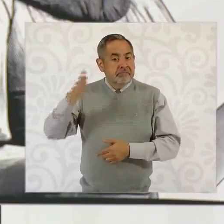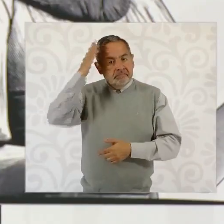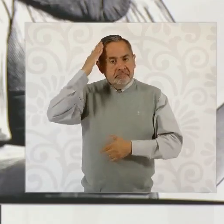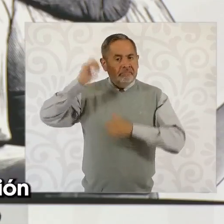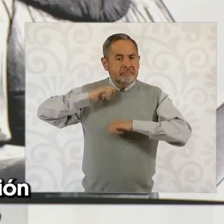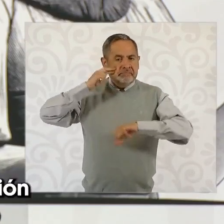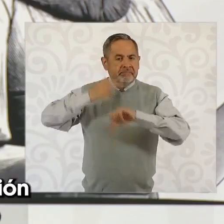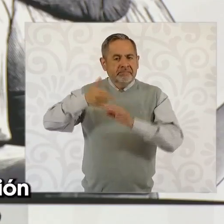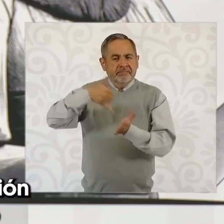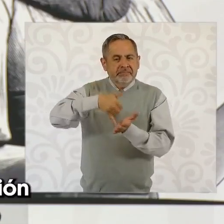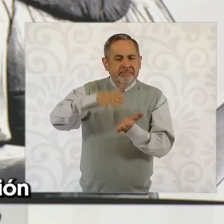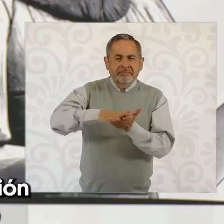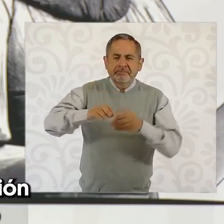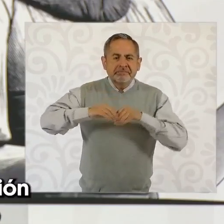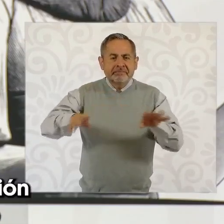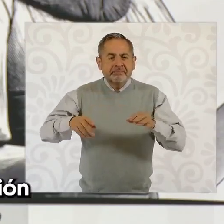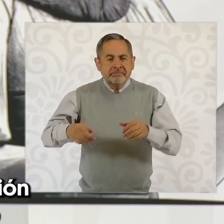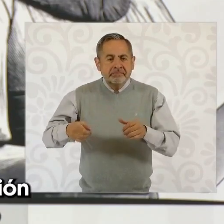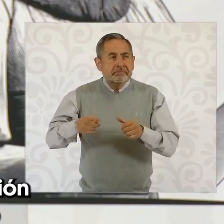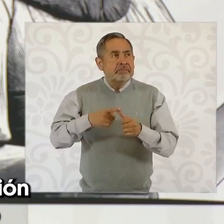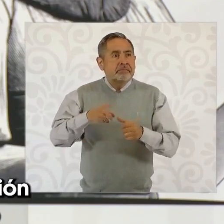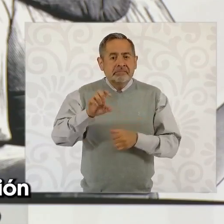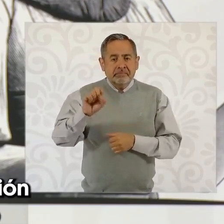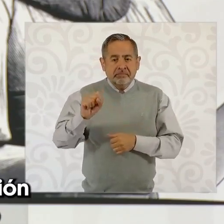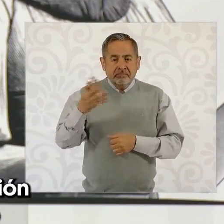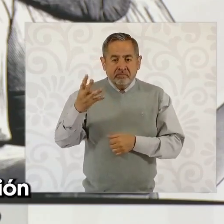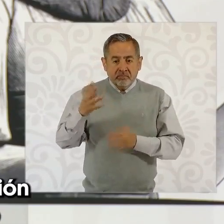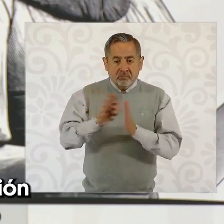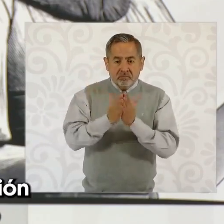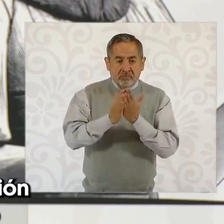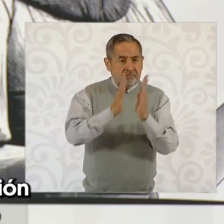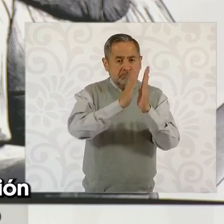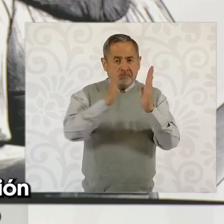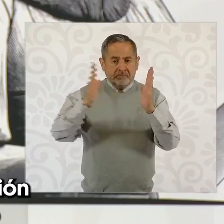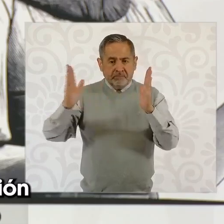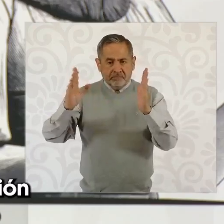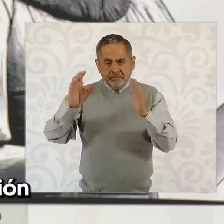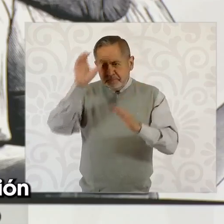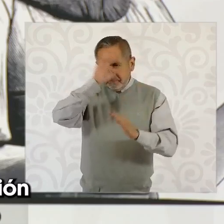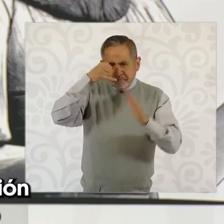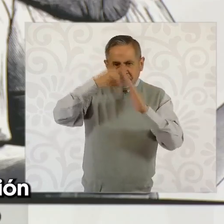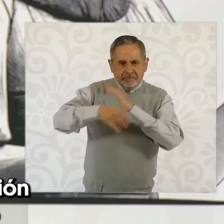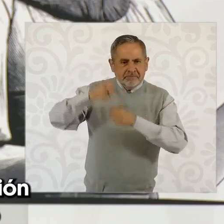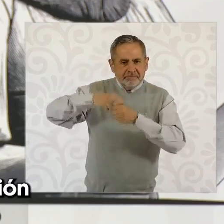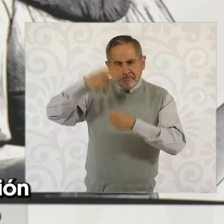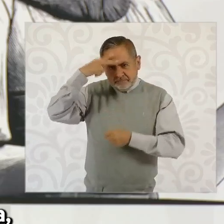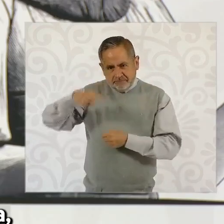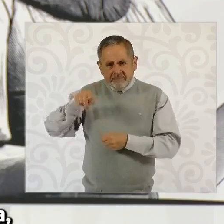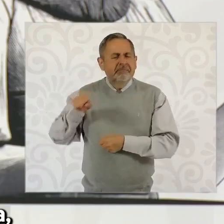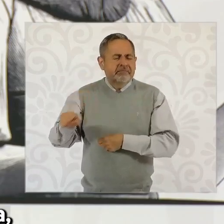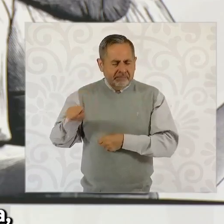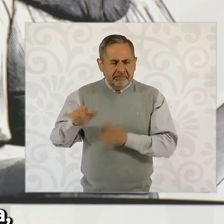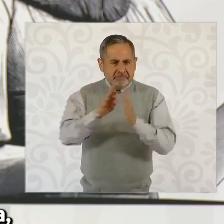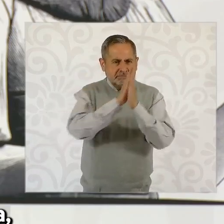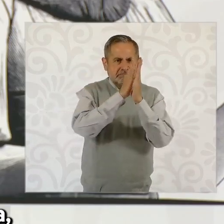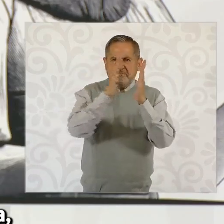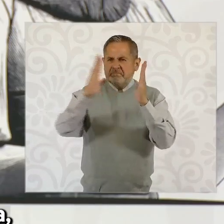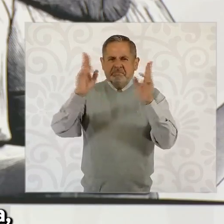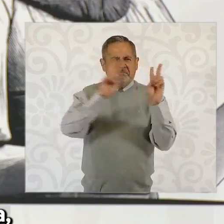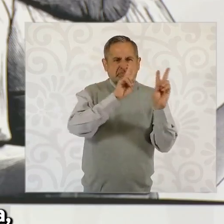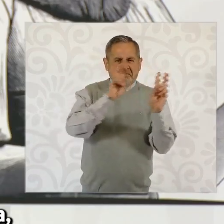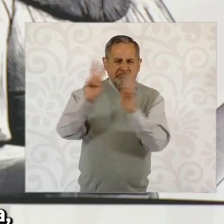coordinación editorial de los primeros 64 libros de la colección La Ciencia desde México en torno a muy diversas